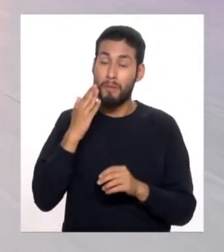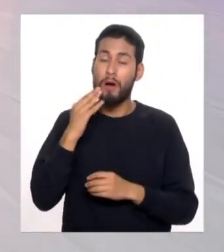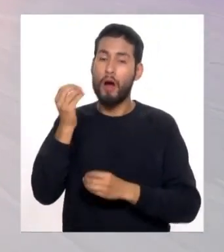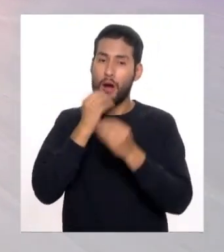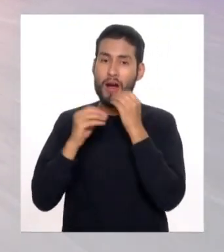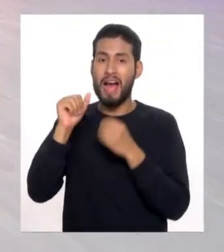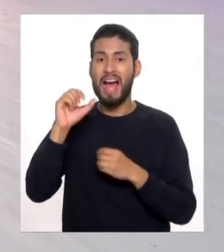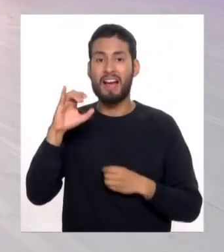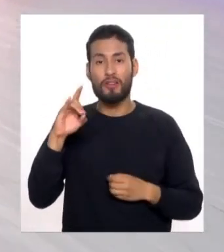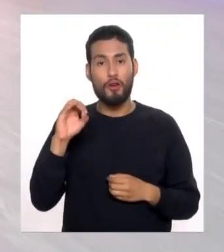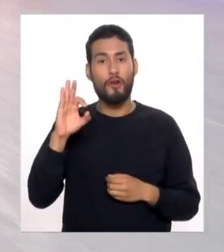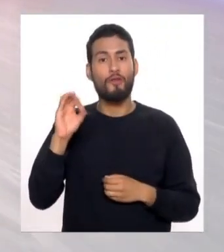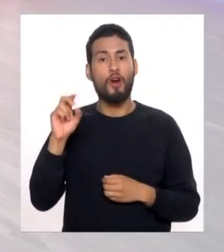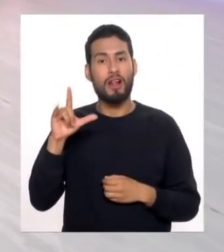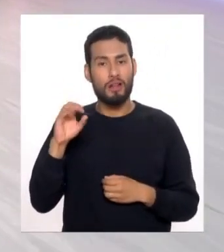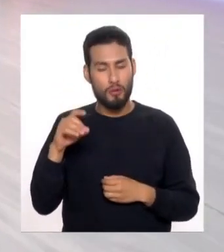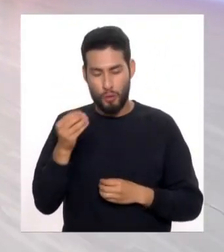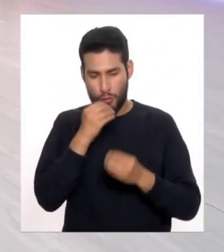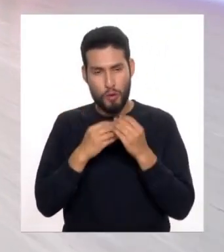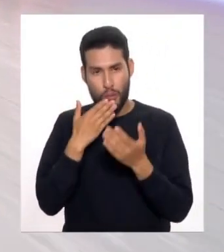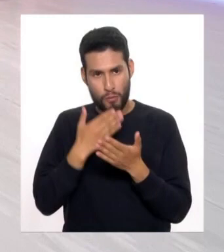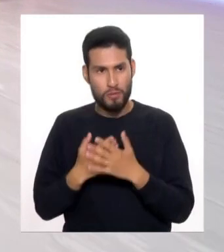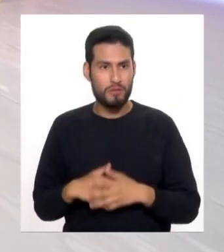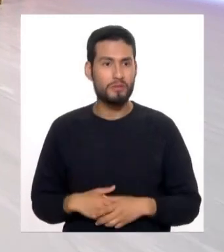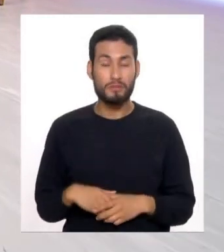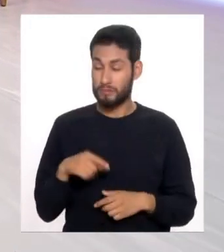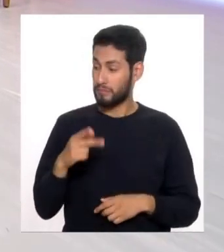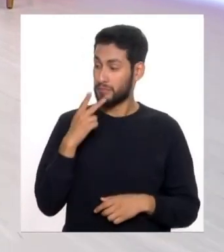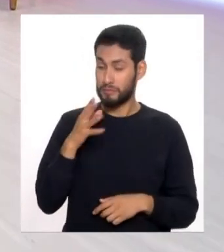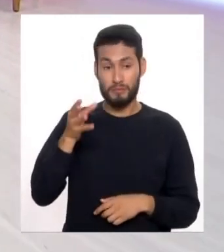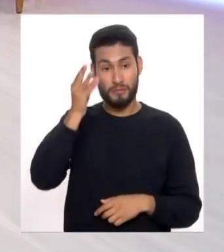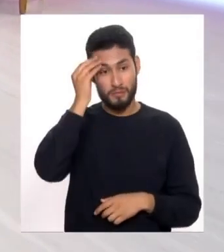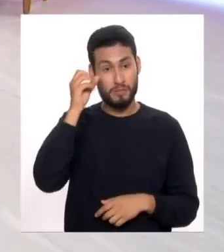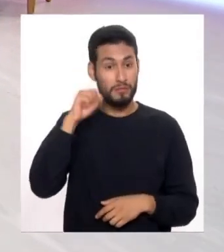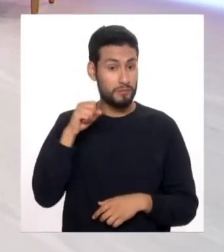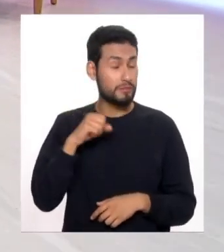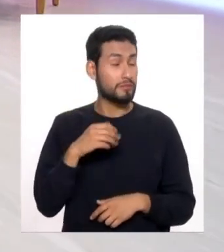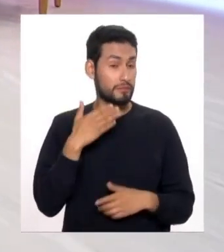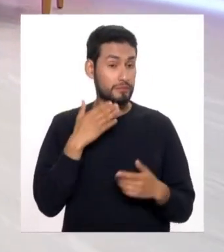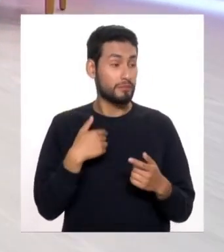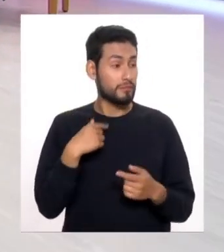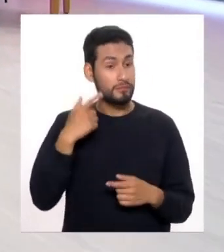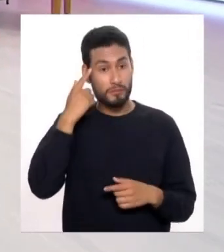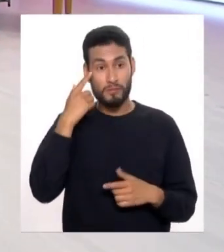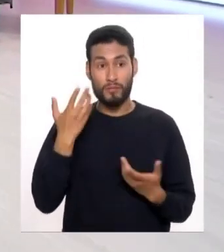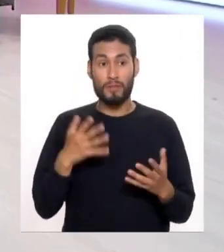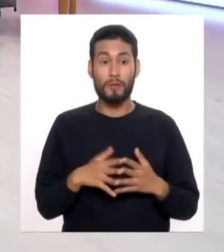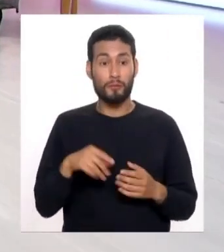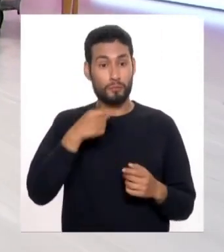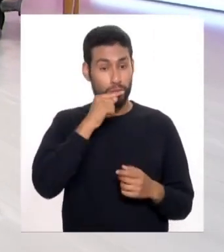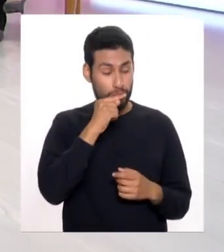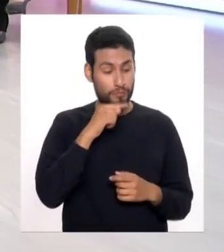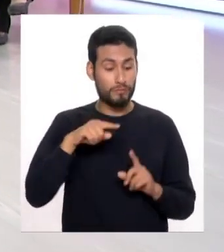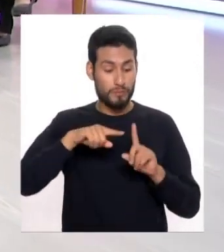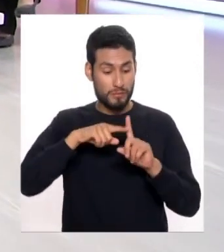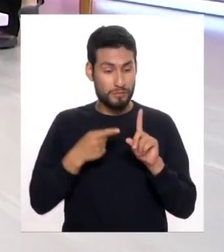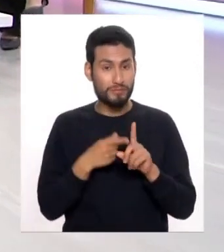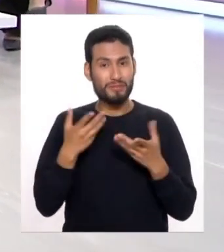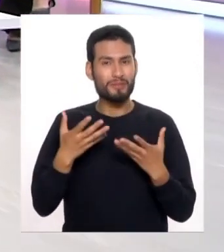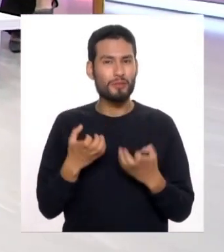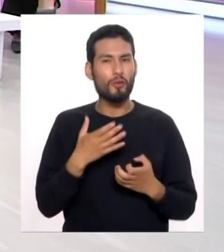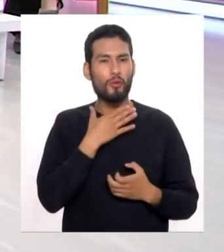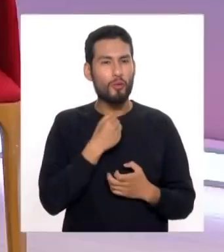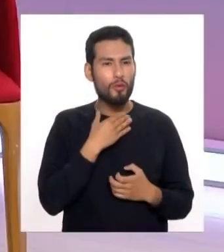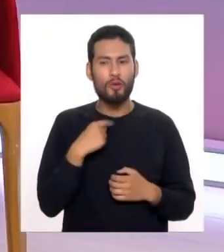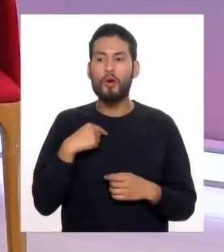ácido fólico, una alimentación adecuada. Eso nos queda como lección también, doctora. Sí. Yo creo que mujeres en etapa reproductiva, porque tú no sabes en